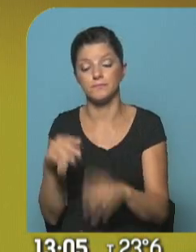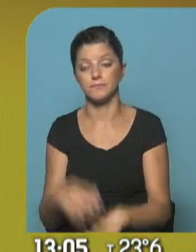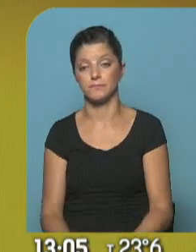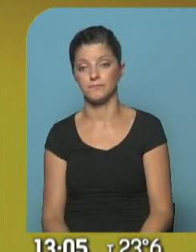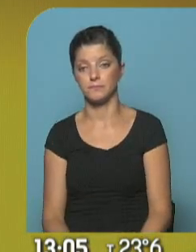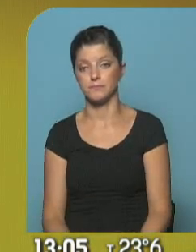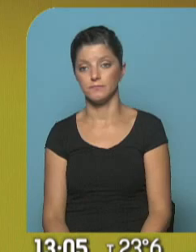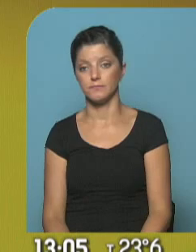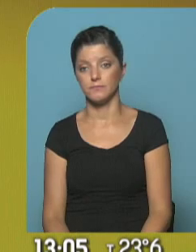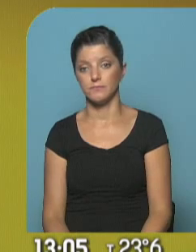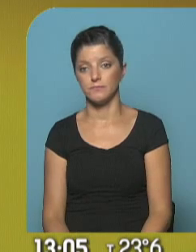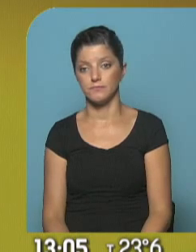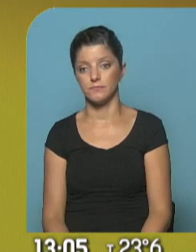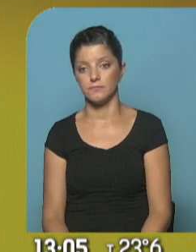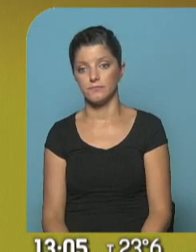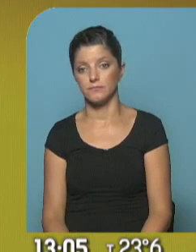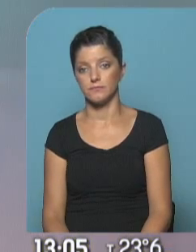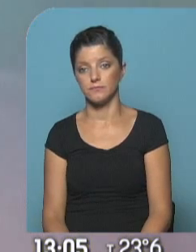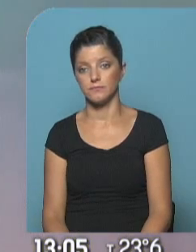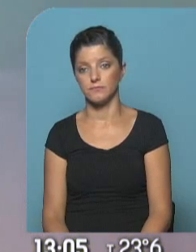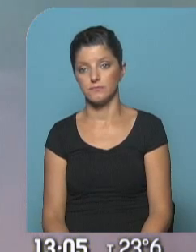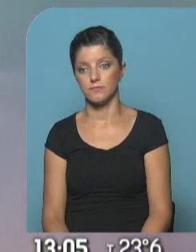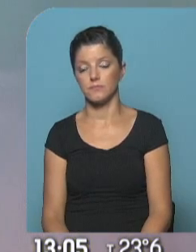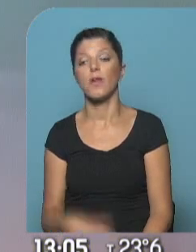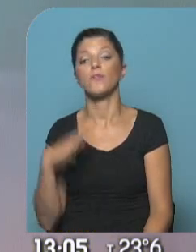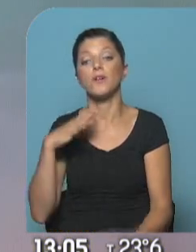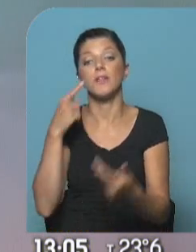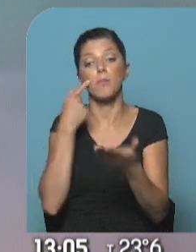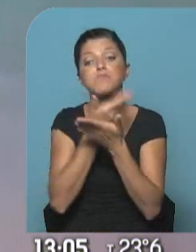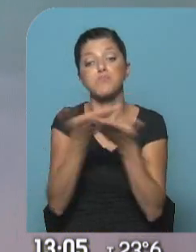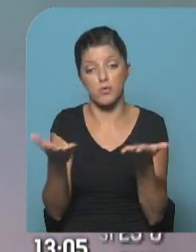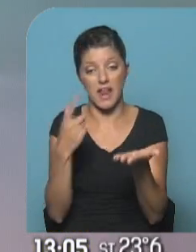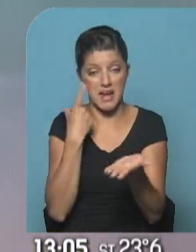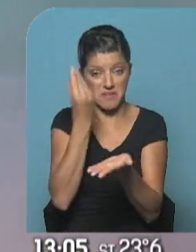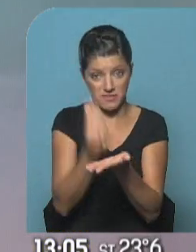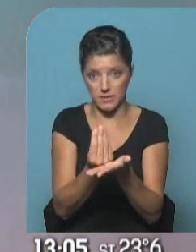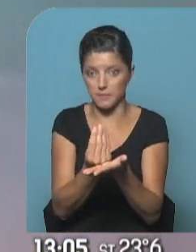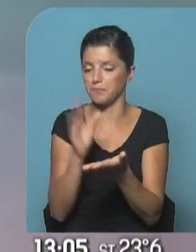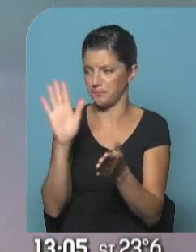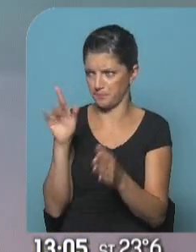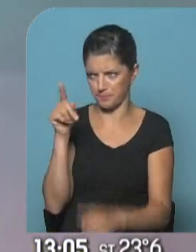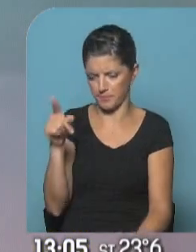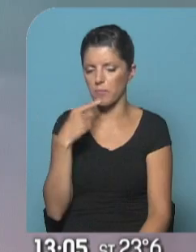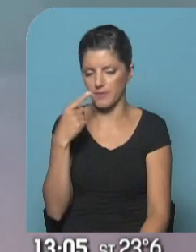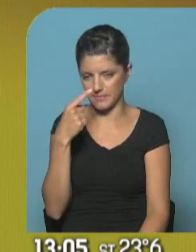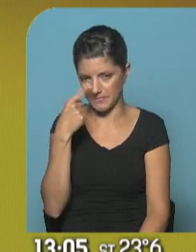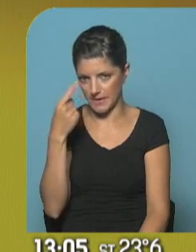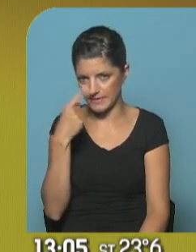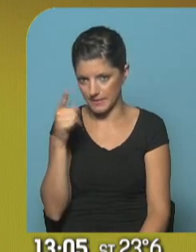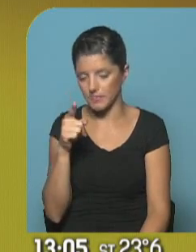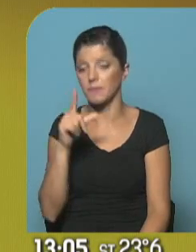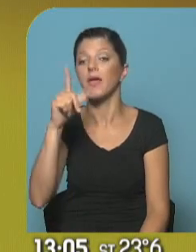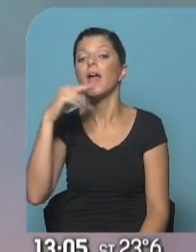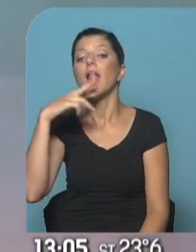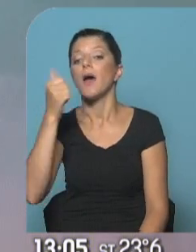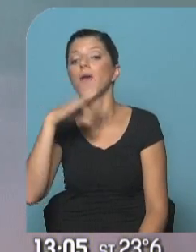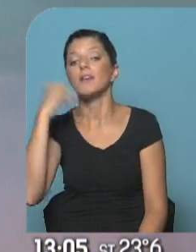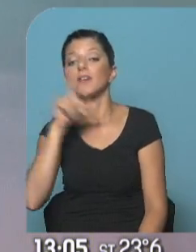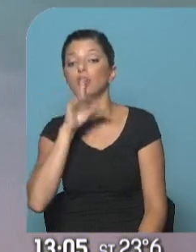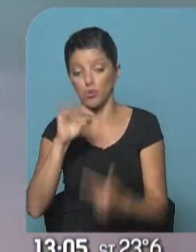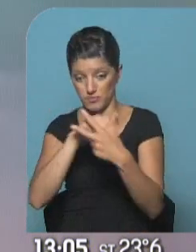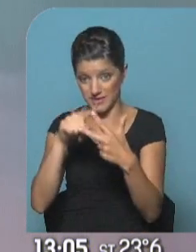con Lula también. El PT y el PMDB es una locura, ¿no? Porque sectores del PMDB votaron por la salida de Dilma y para que Temer asumiera. Lula se